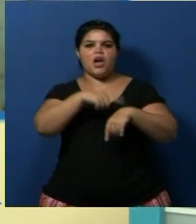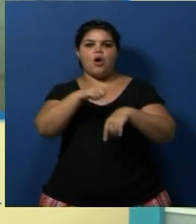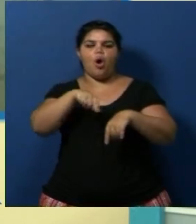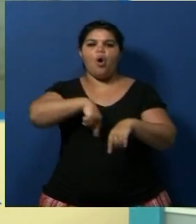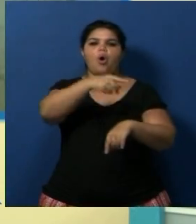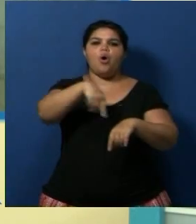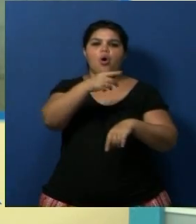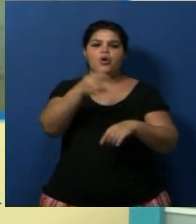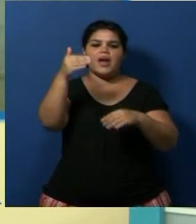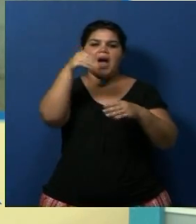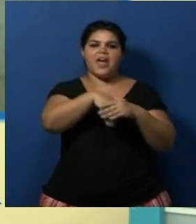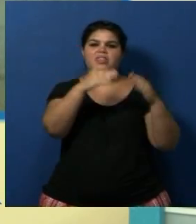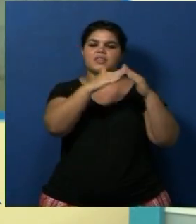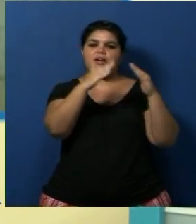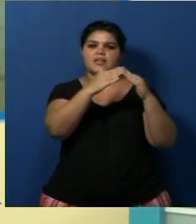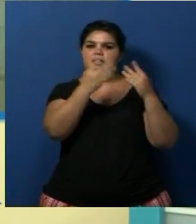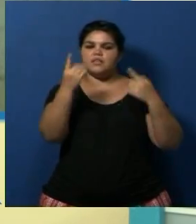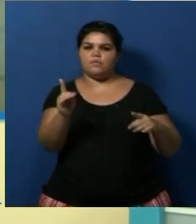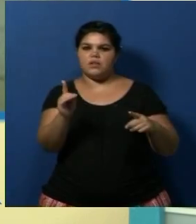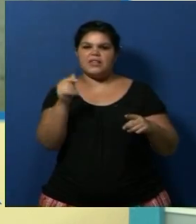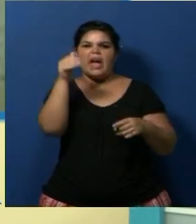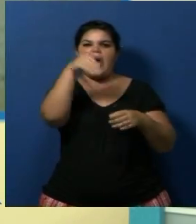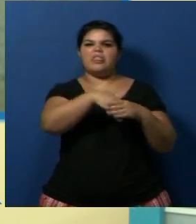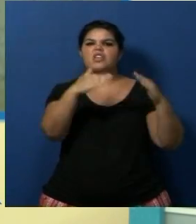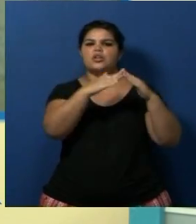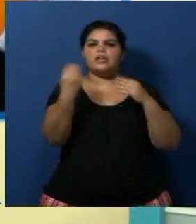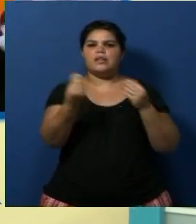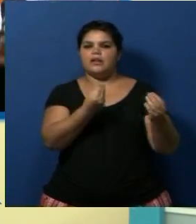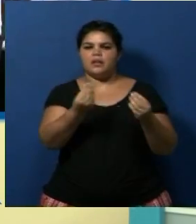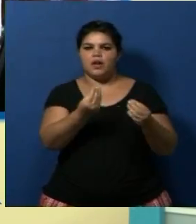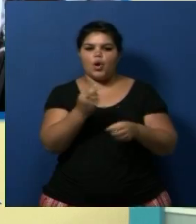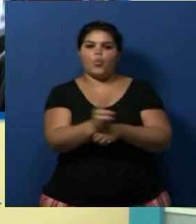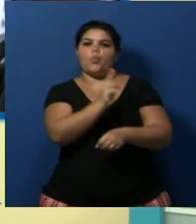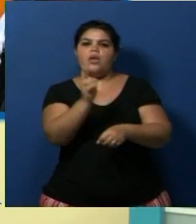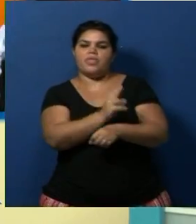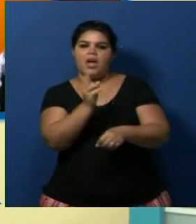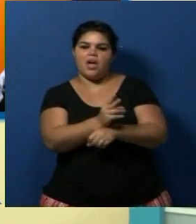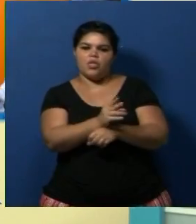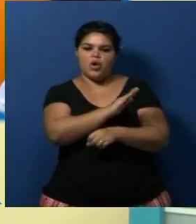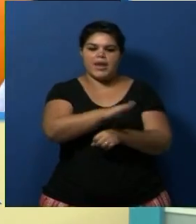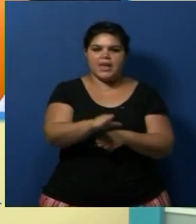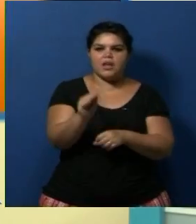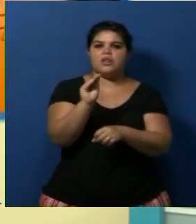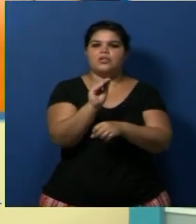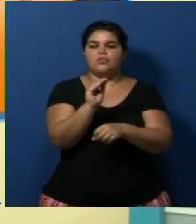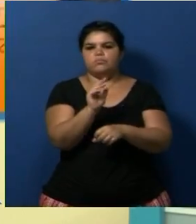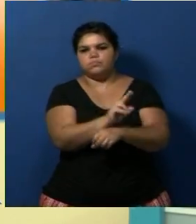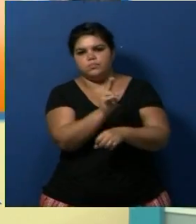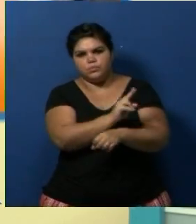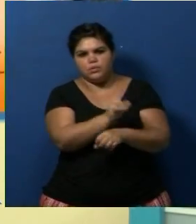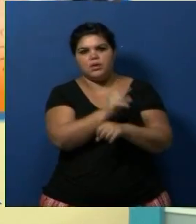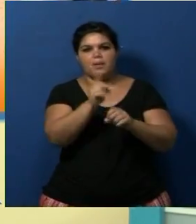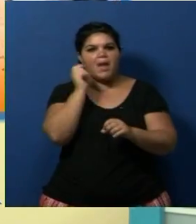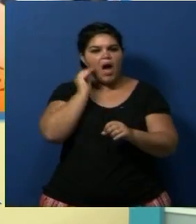diarias que ponían dentro de su hogar. Cuando hablamos dentro nos referimos al cuidado, tanto de niños, de niñas, como de adultos y de personas